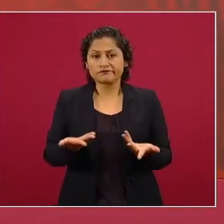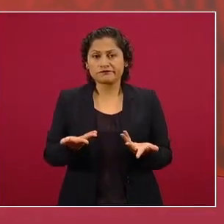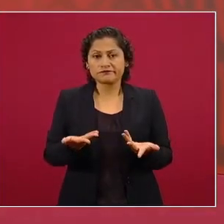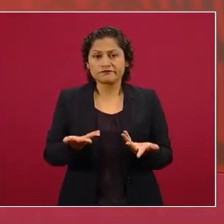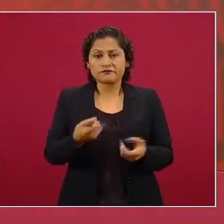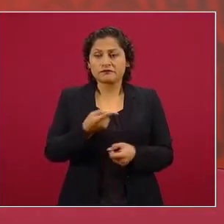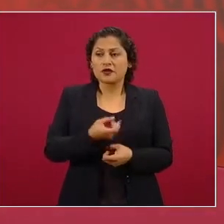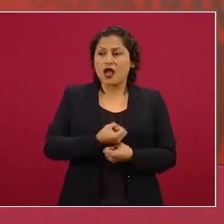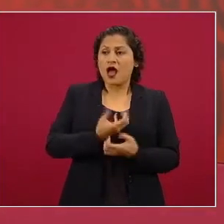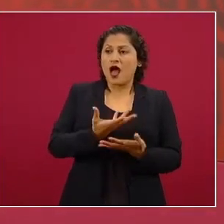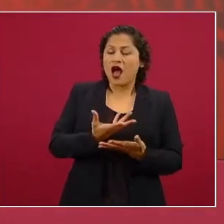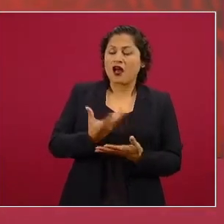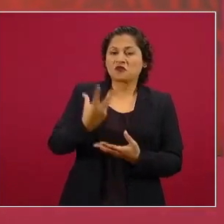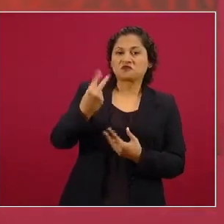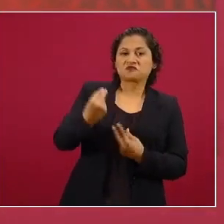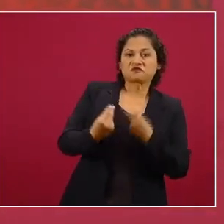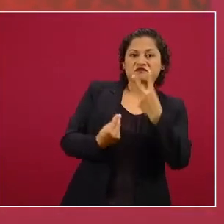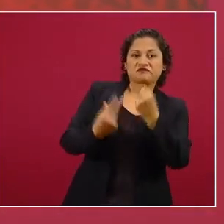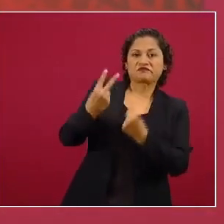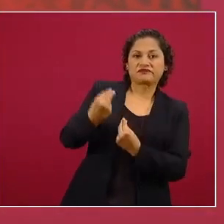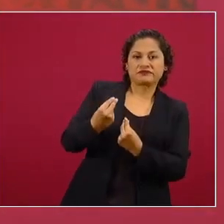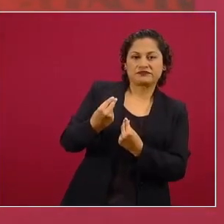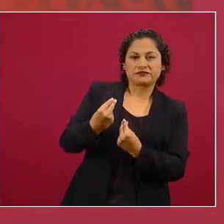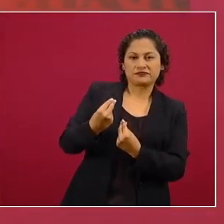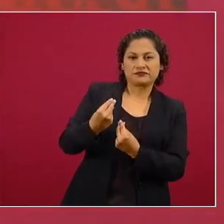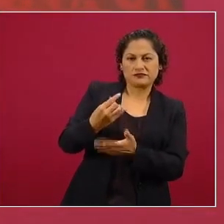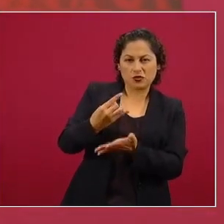Nada más por el espectáculo.